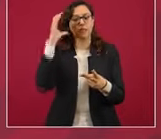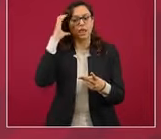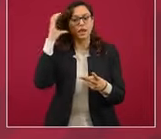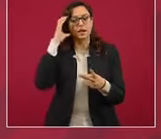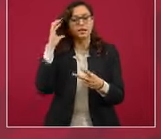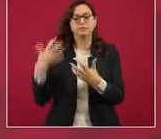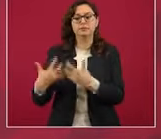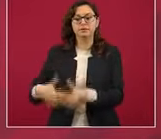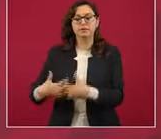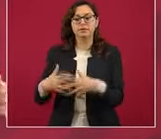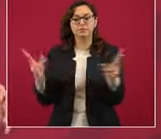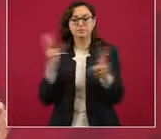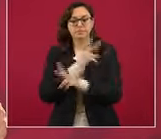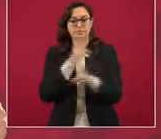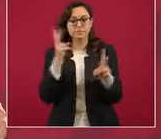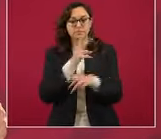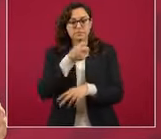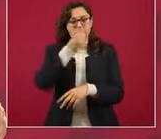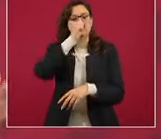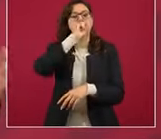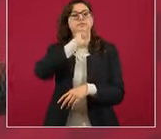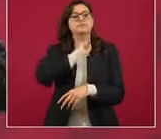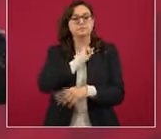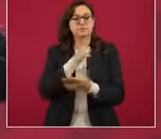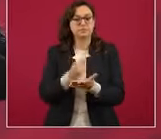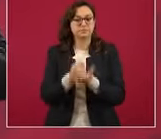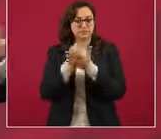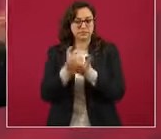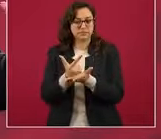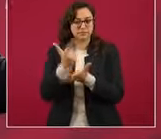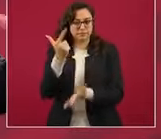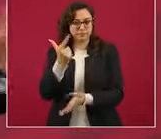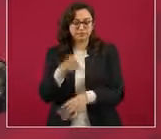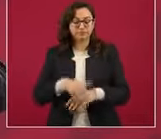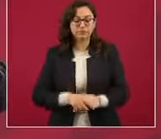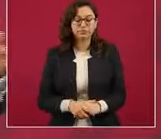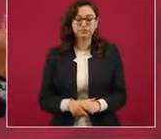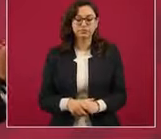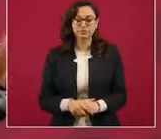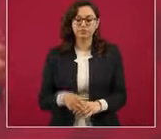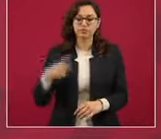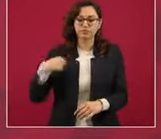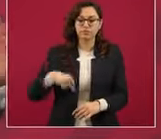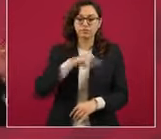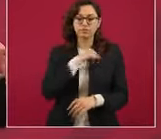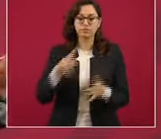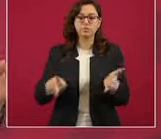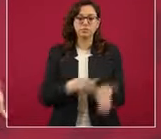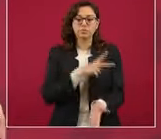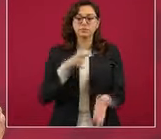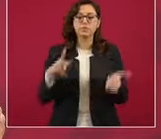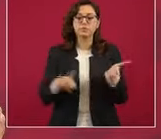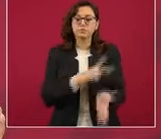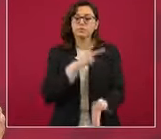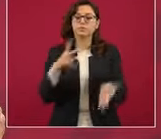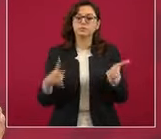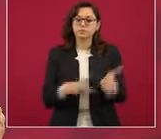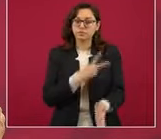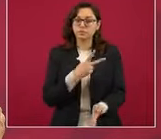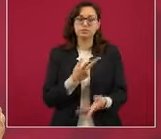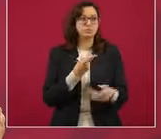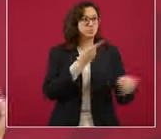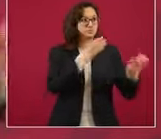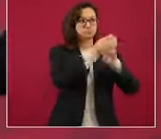camas para terapia intensiva. Y estamos constantemente reforzando en todos los